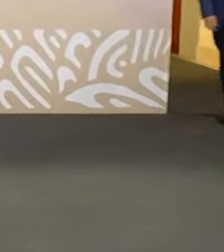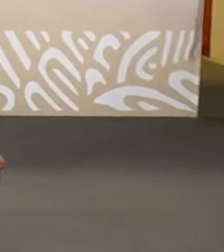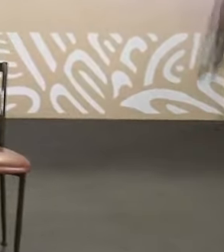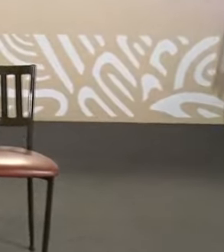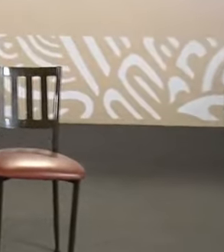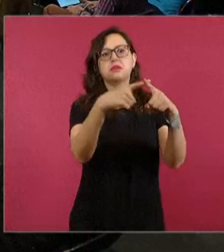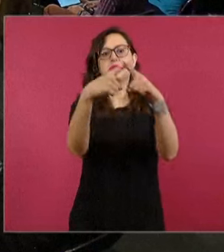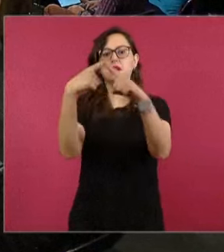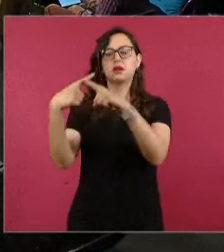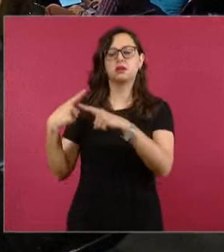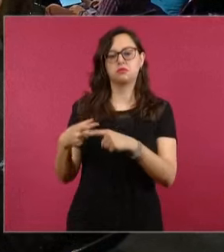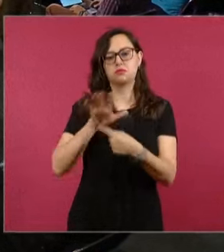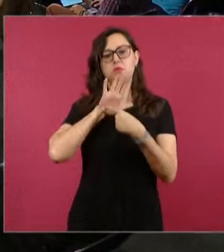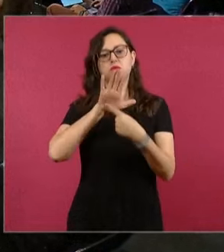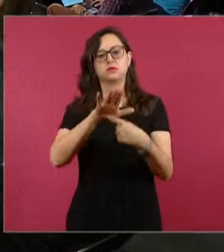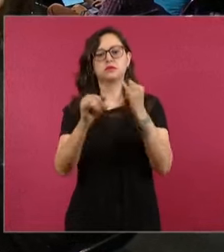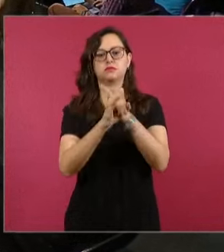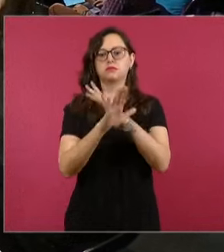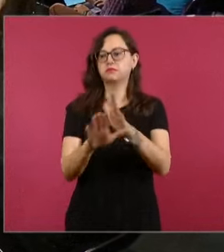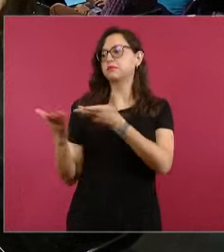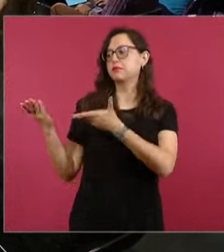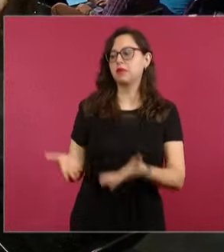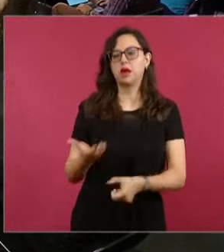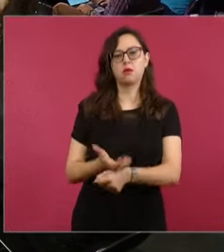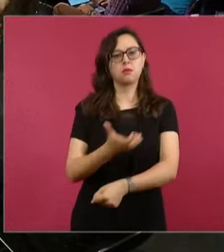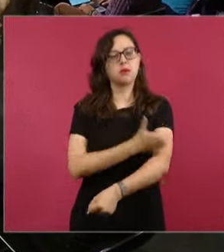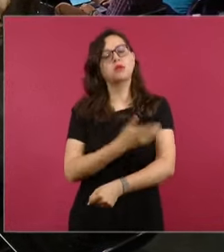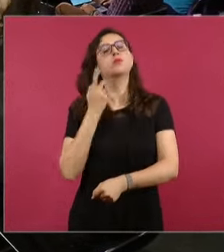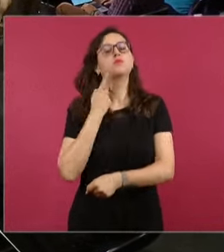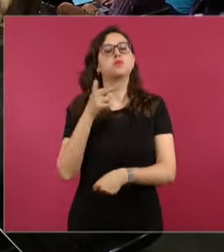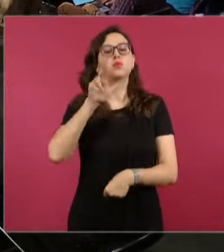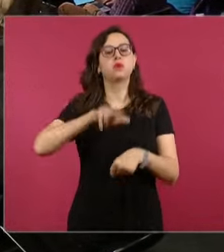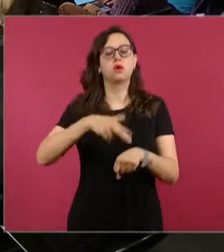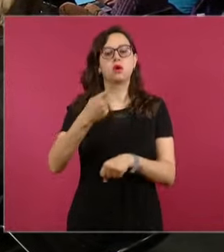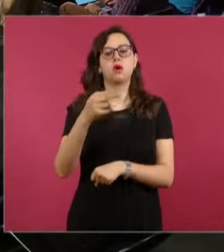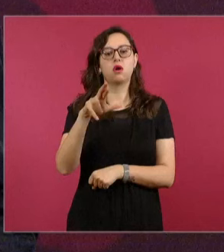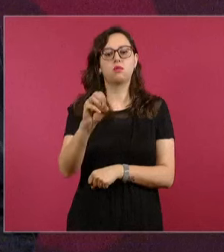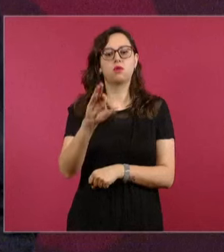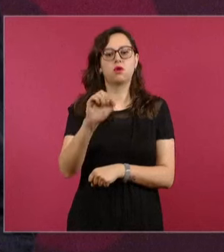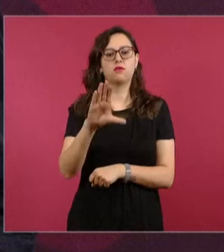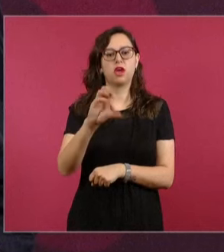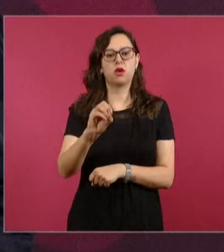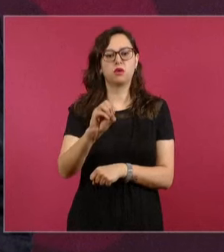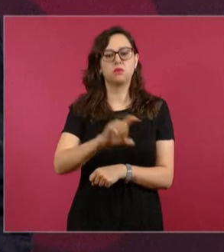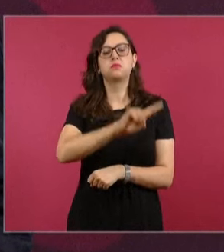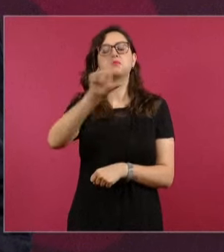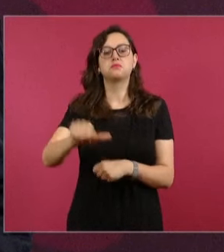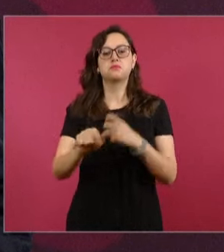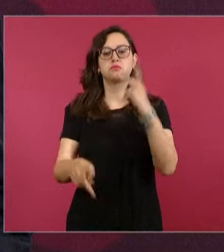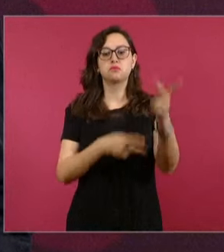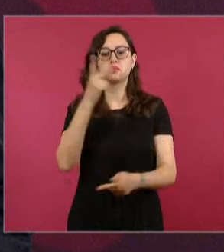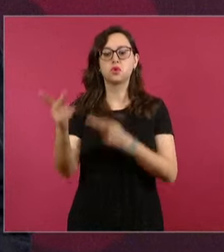el presidente de México Andrés Manuel López Obrador atribuyó el lunes a una pugna entre grupos criminales El secuestro de 66